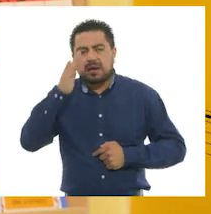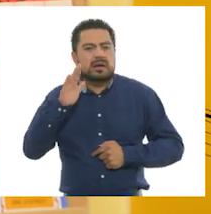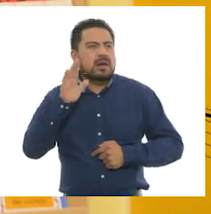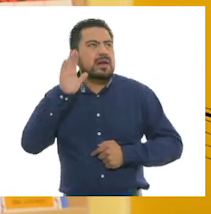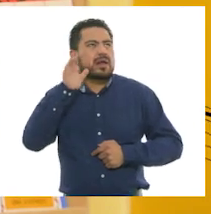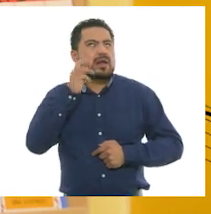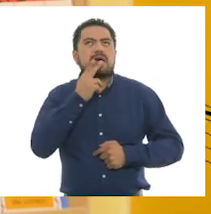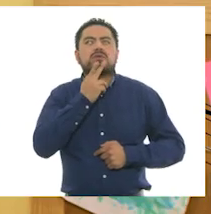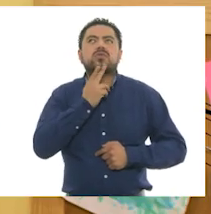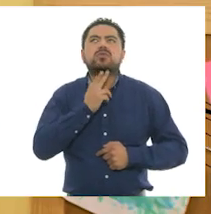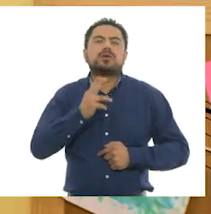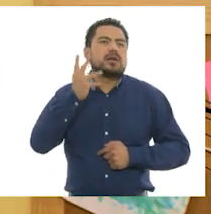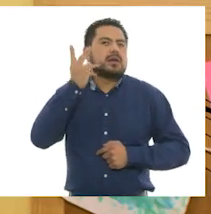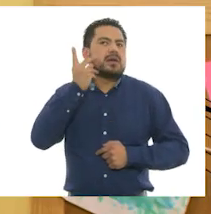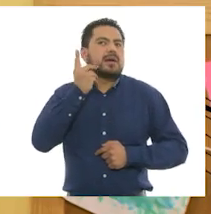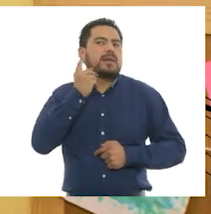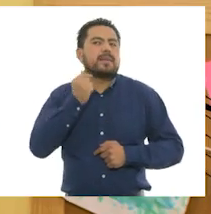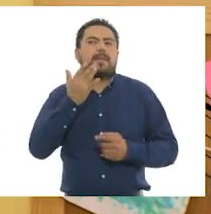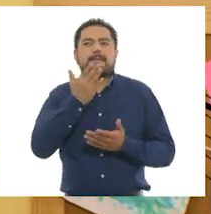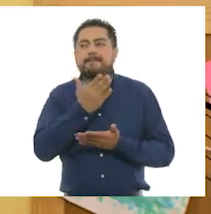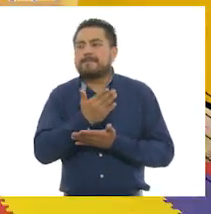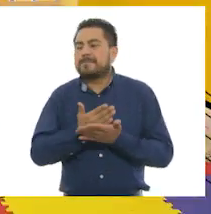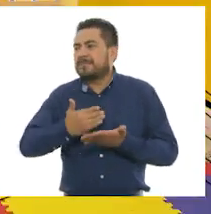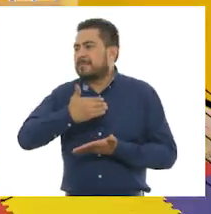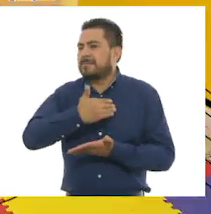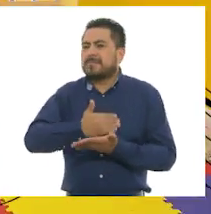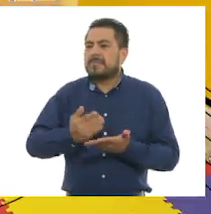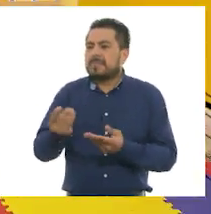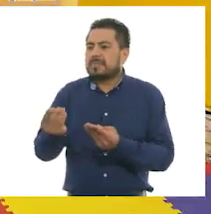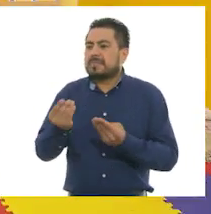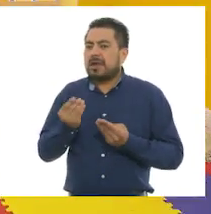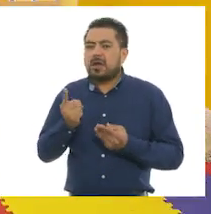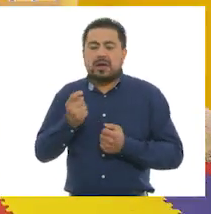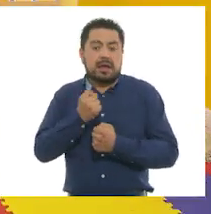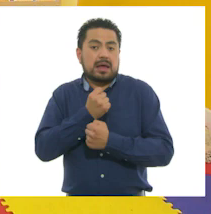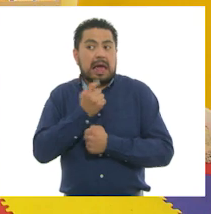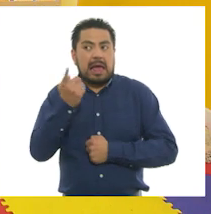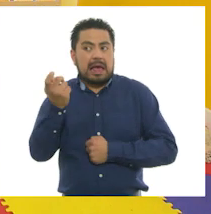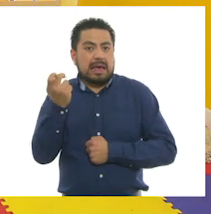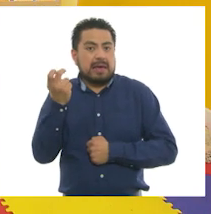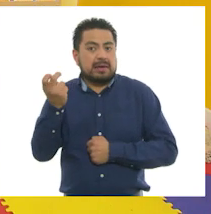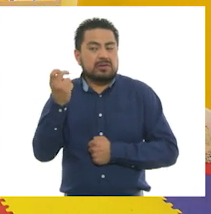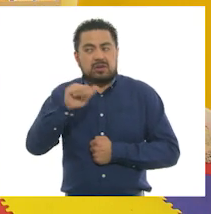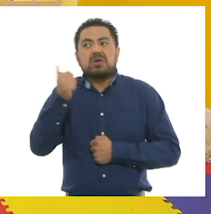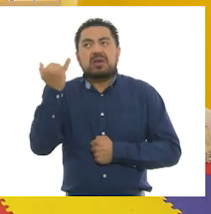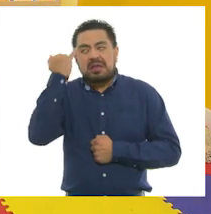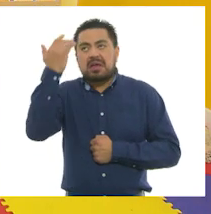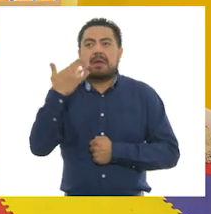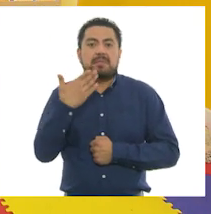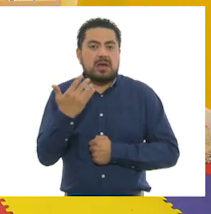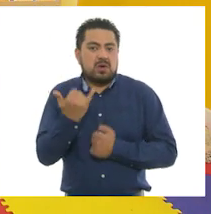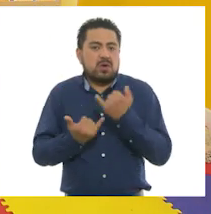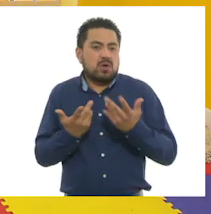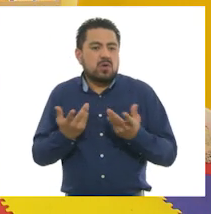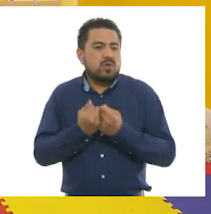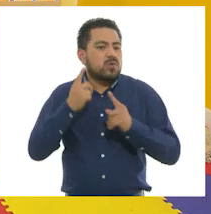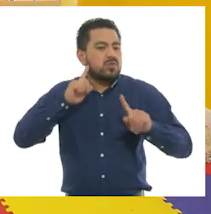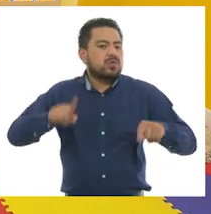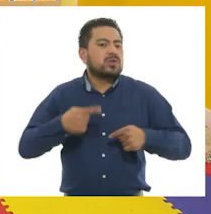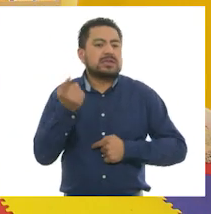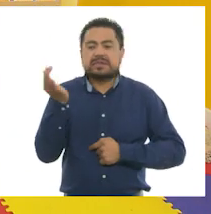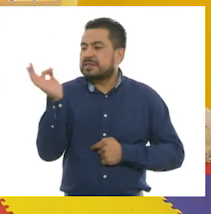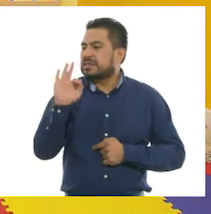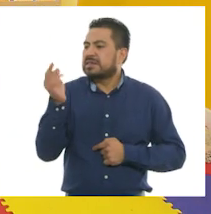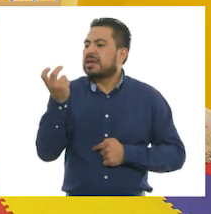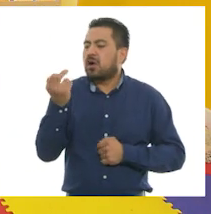Naranja dulce, limón partido, dame un abrazo. Esa es otra buena idea para jugar con la música, pero esta vez